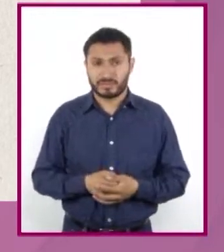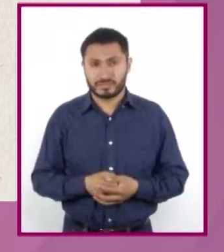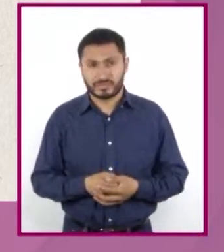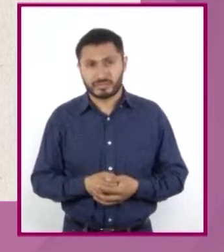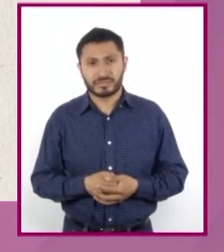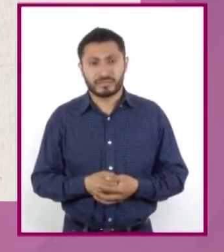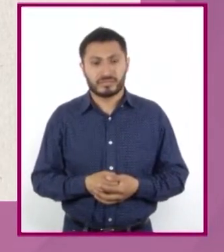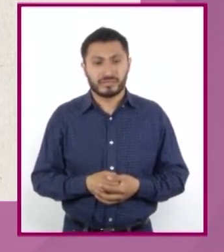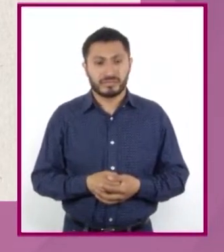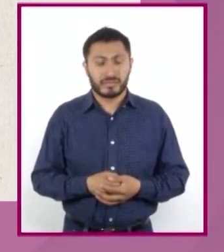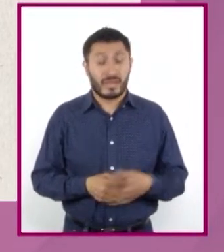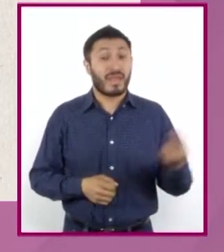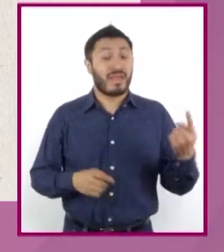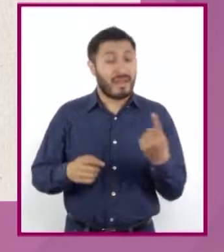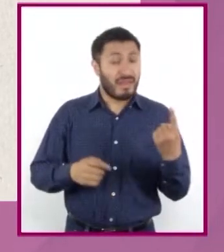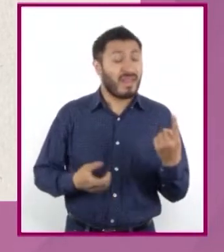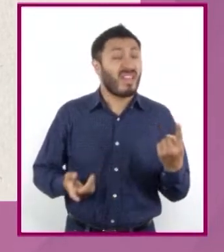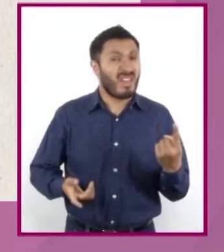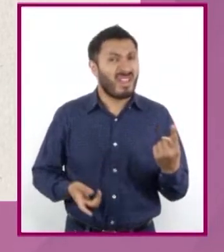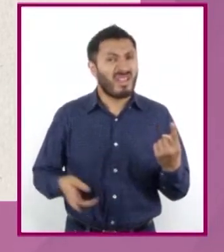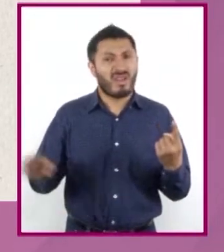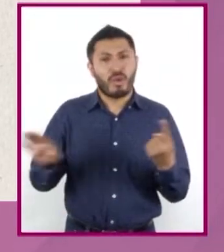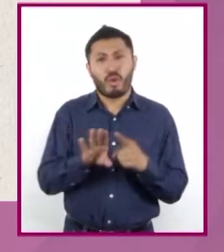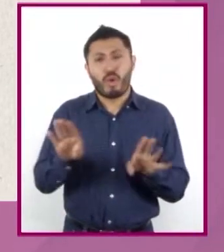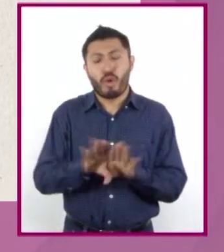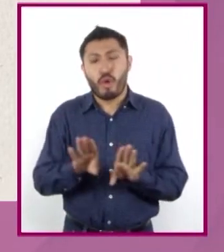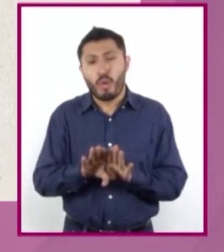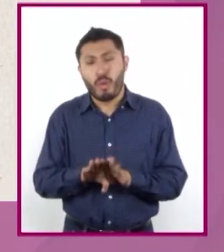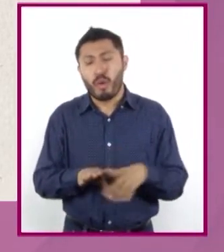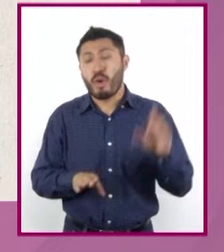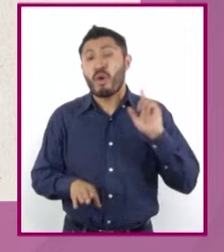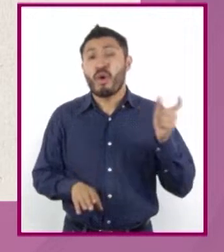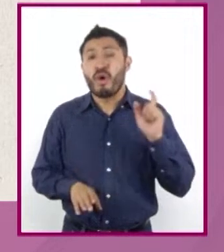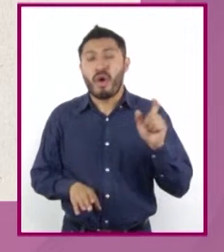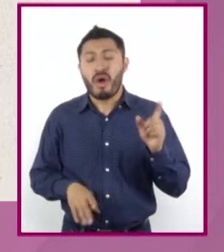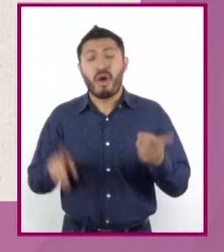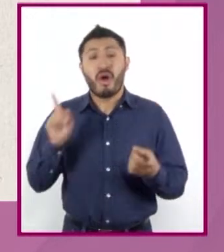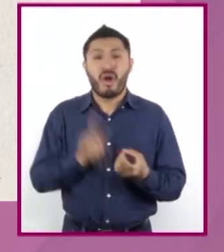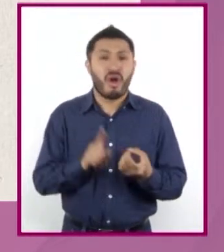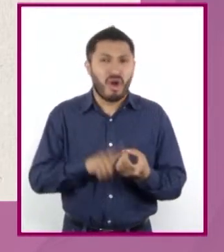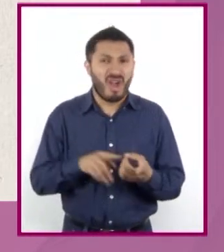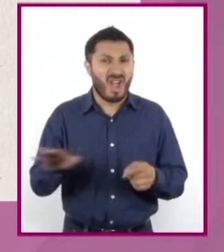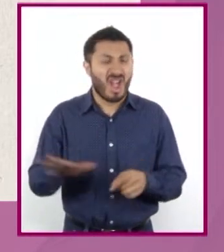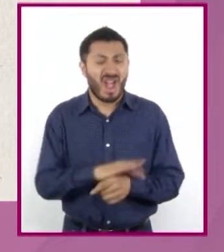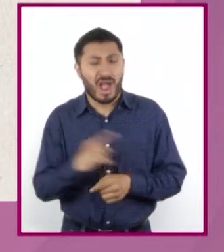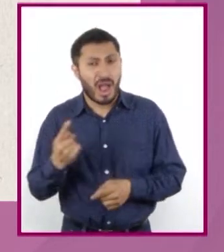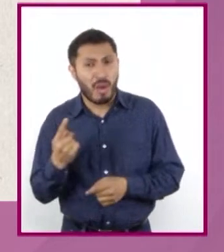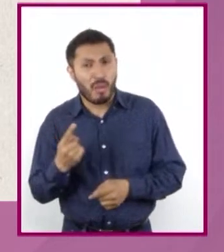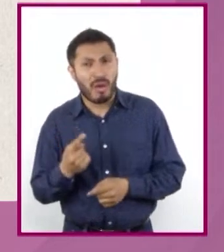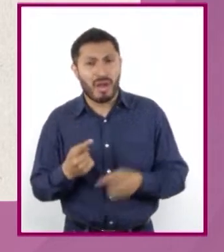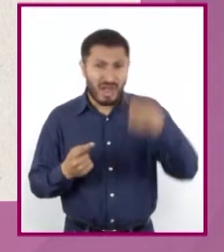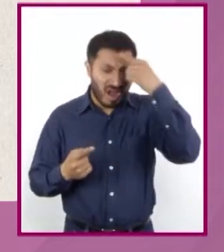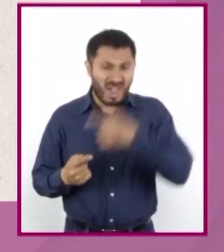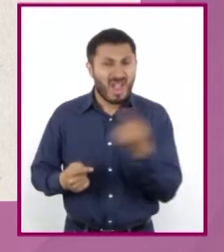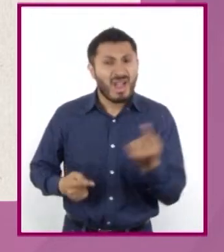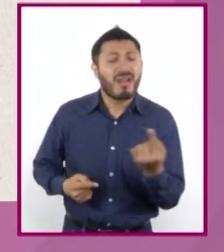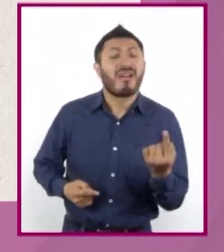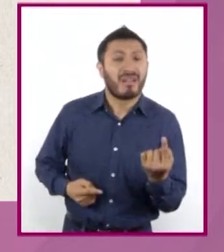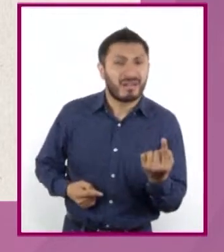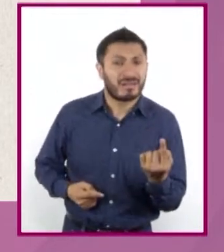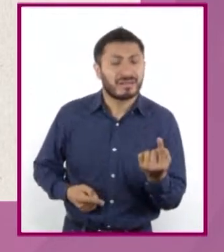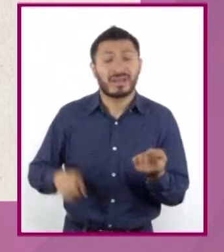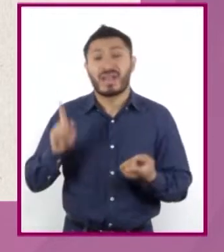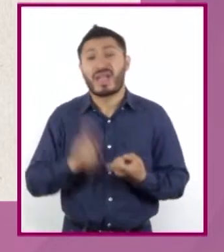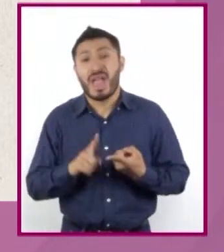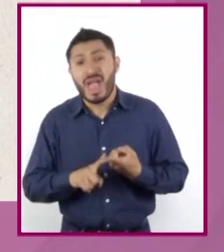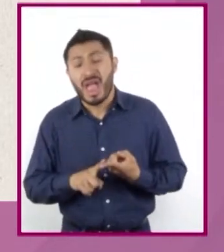interrogativos: ¿qué?, ¿cómo?, ¿cuándo?, ¿dónde?, ¿por qué?, ¿para qué?,